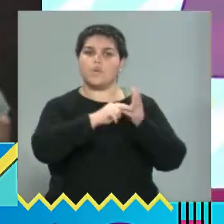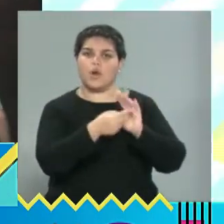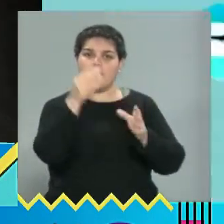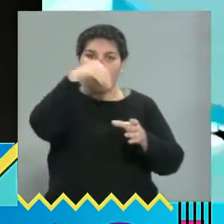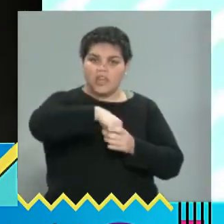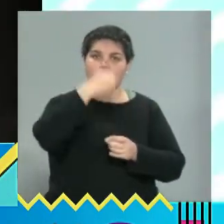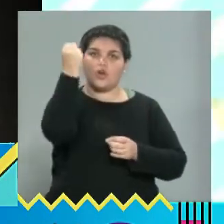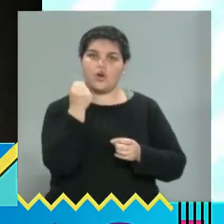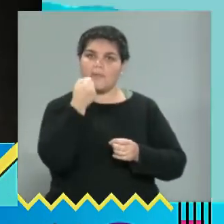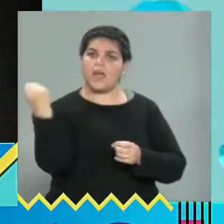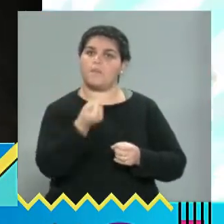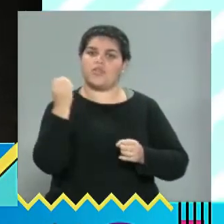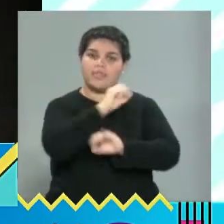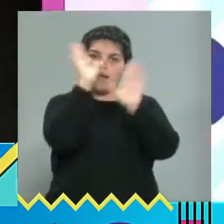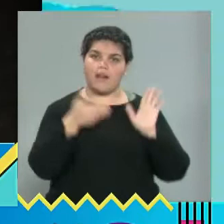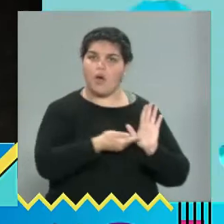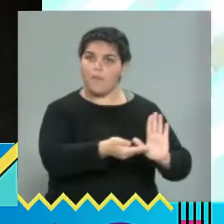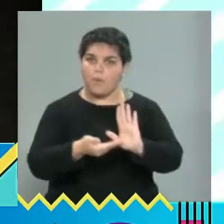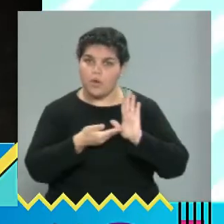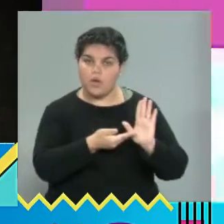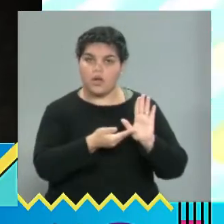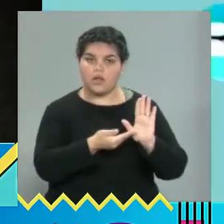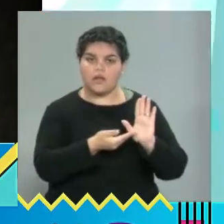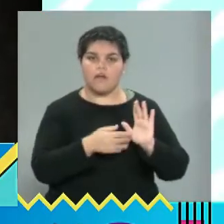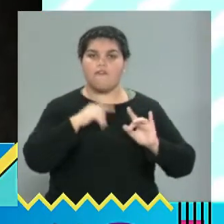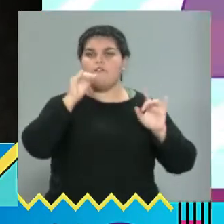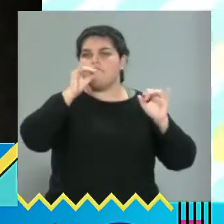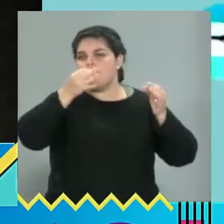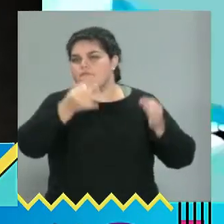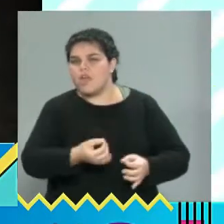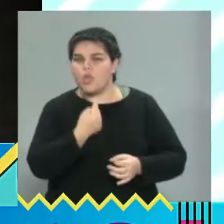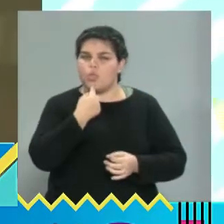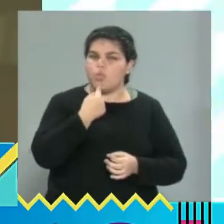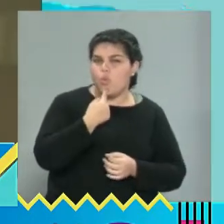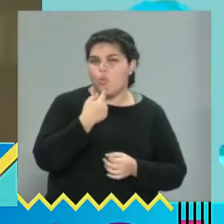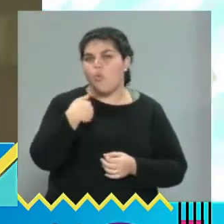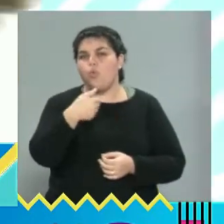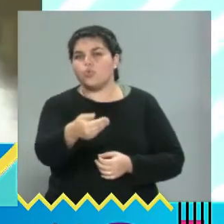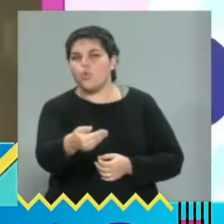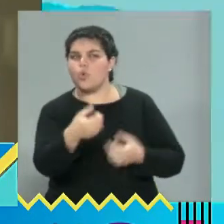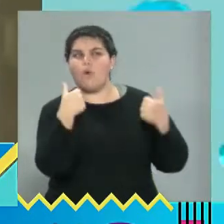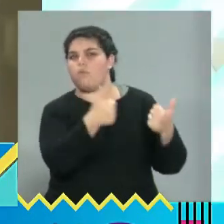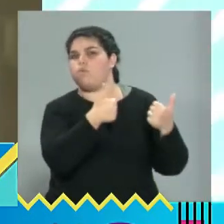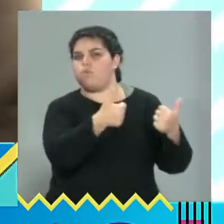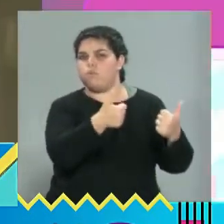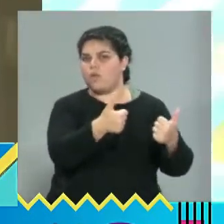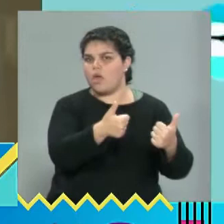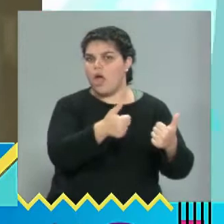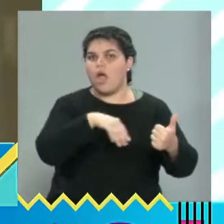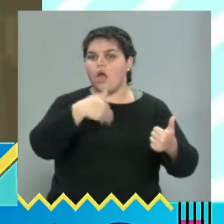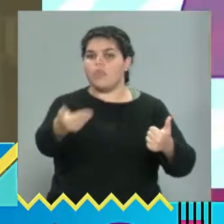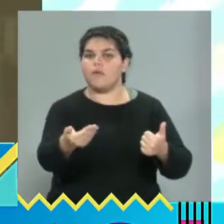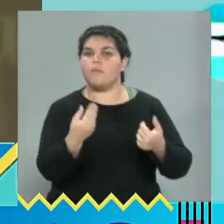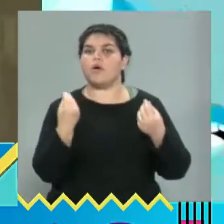economía. No se puede seguir especulando con todo está bien y apostar exclusivamente